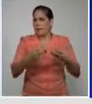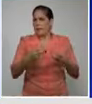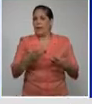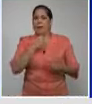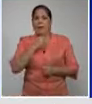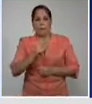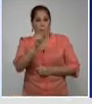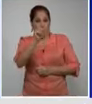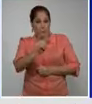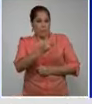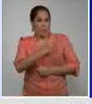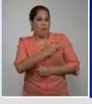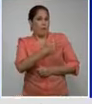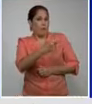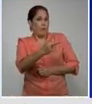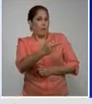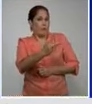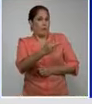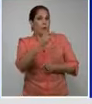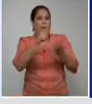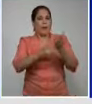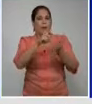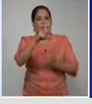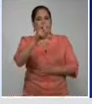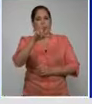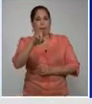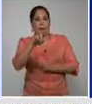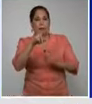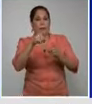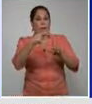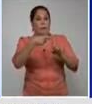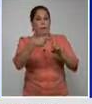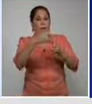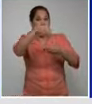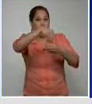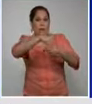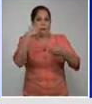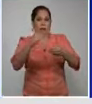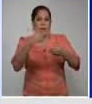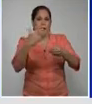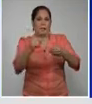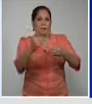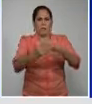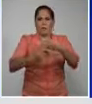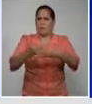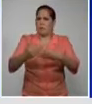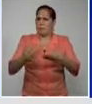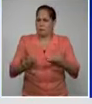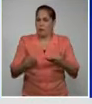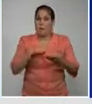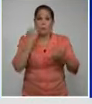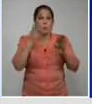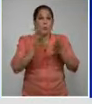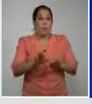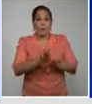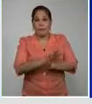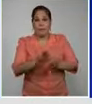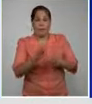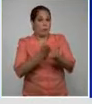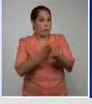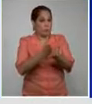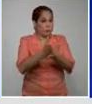un voluntario da PCR positivo durante el ensayo? ¿Cuál es el proceder? ¿Se suspende el